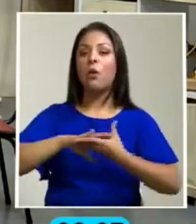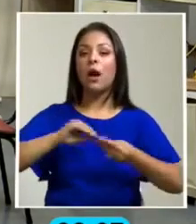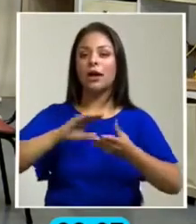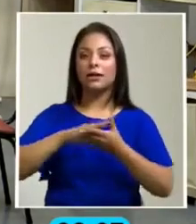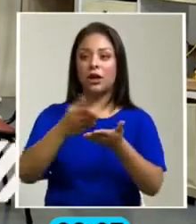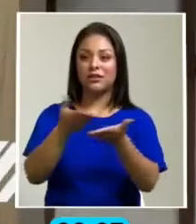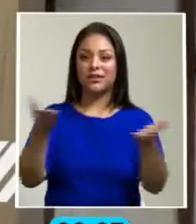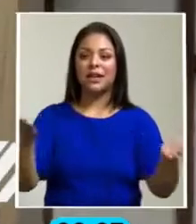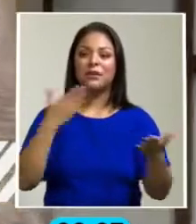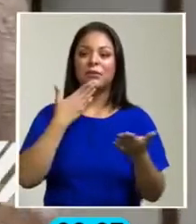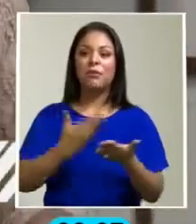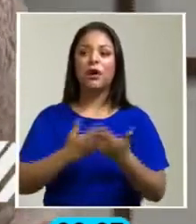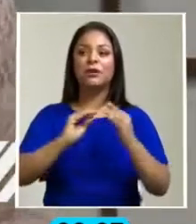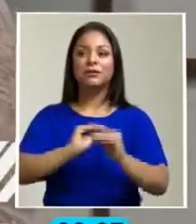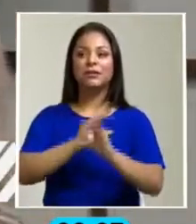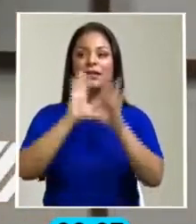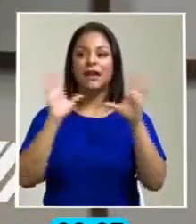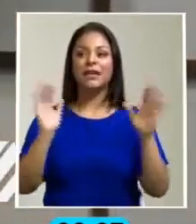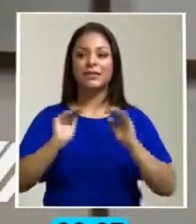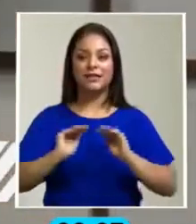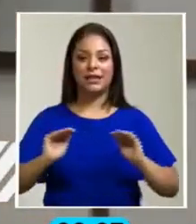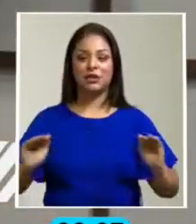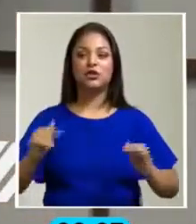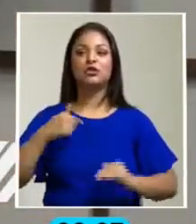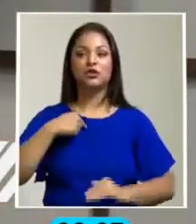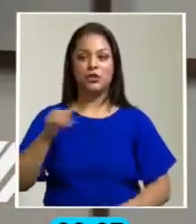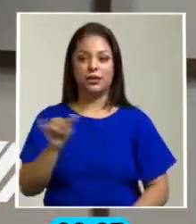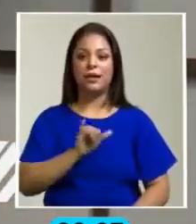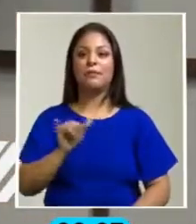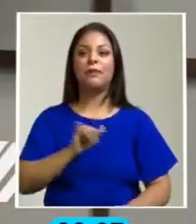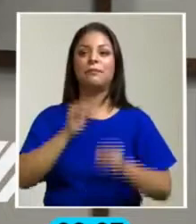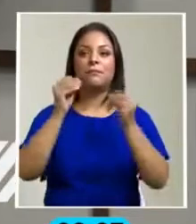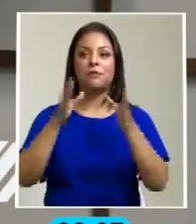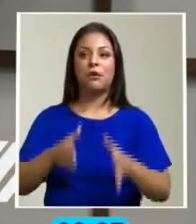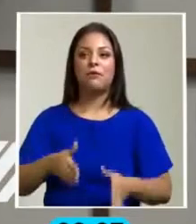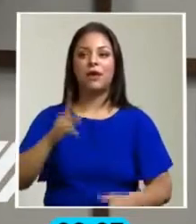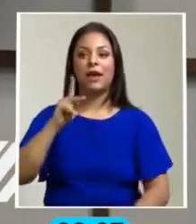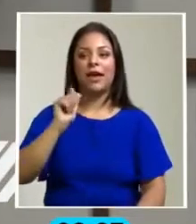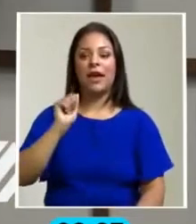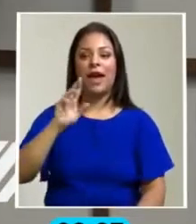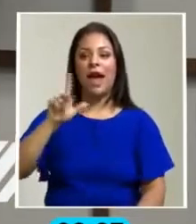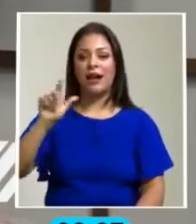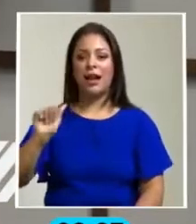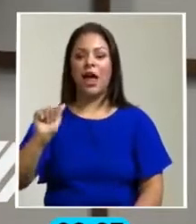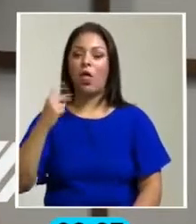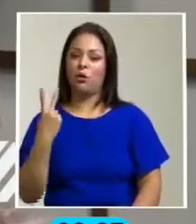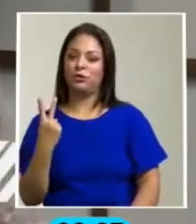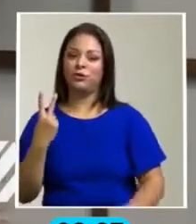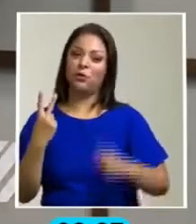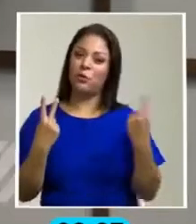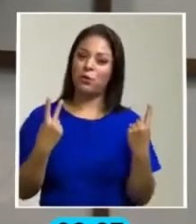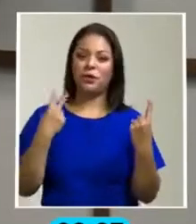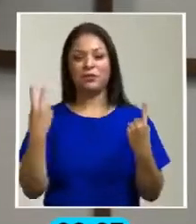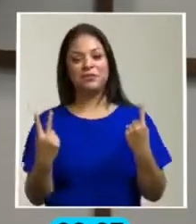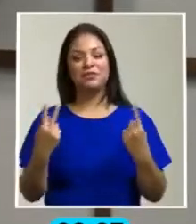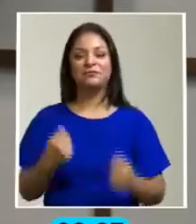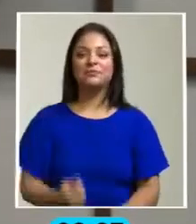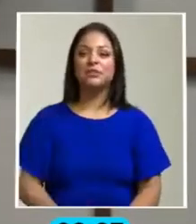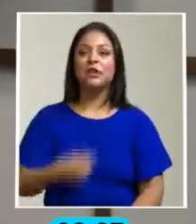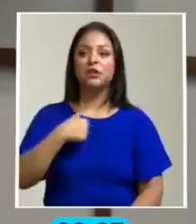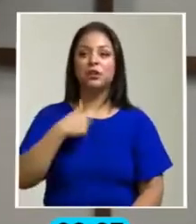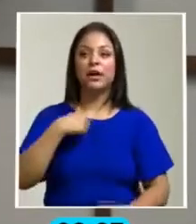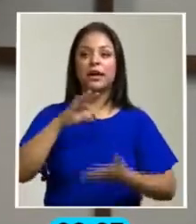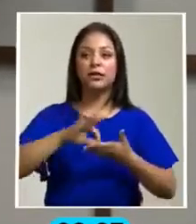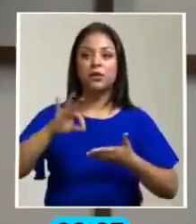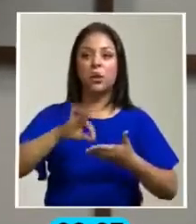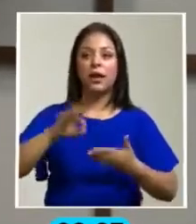días, niños y niñas. Yo también soy la Niña Carla. Bueno, la Niña Carla 2, Niña Carla 1, Niña Carla 2. Yo soy de la Escuela Ramón